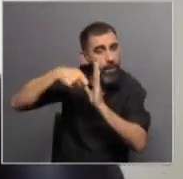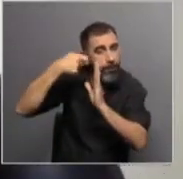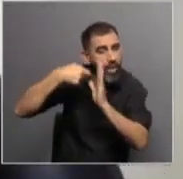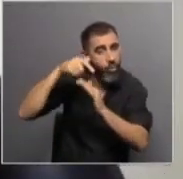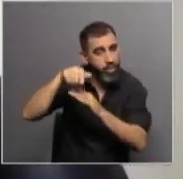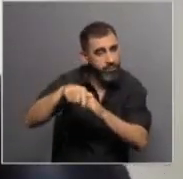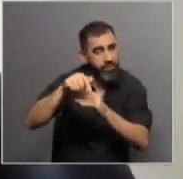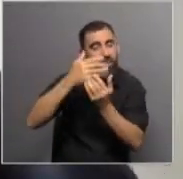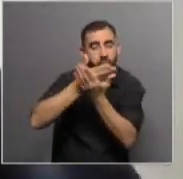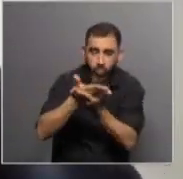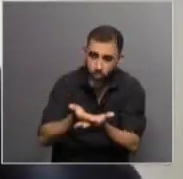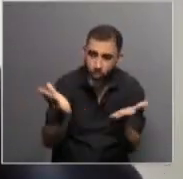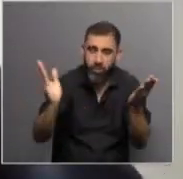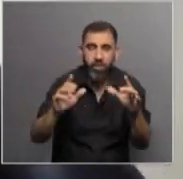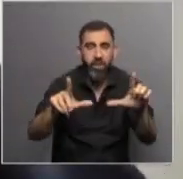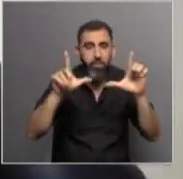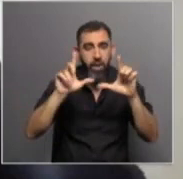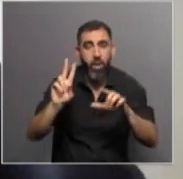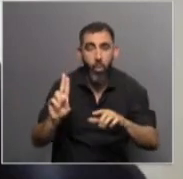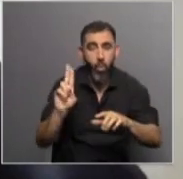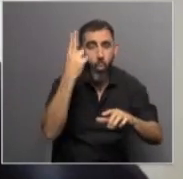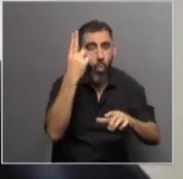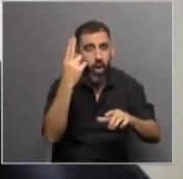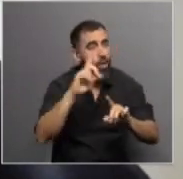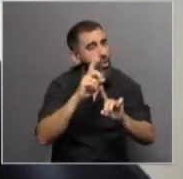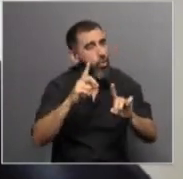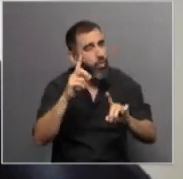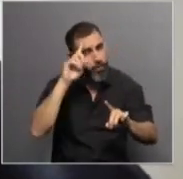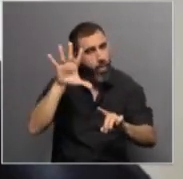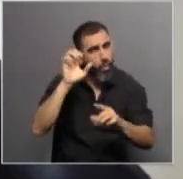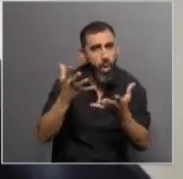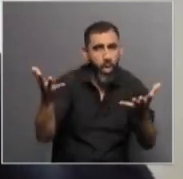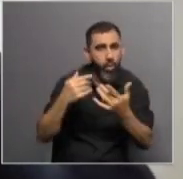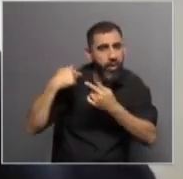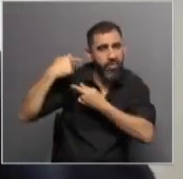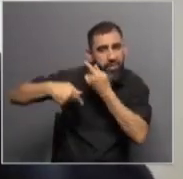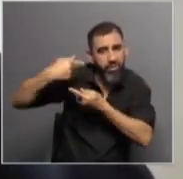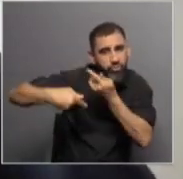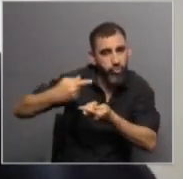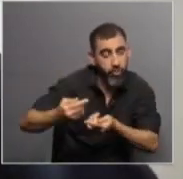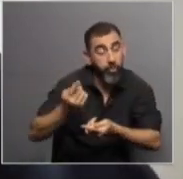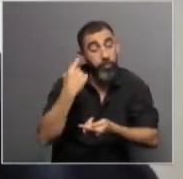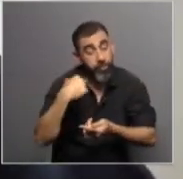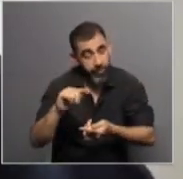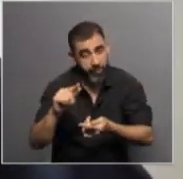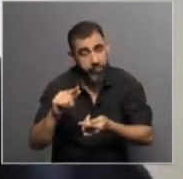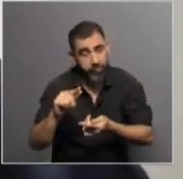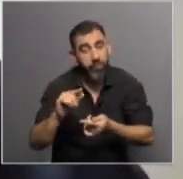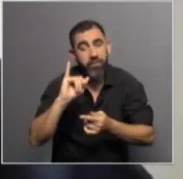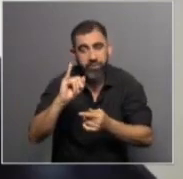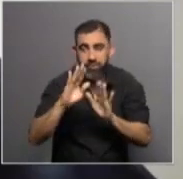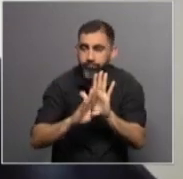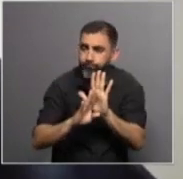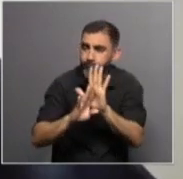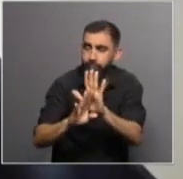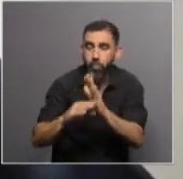es mostrarte una imagen del Uruguay que no es la que tenés más asimilada a la tradición, y sin embargo es muy representativa